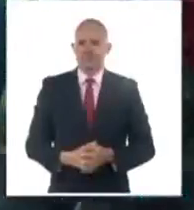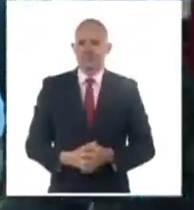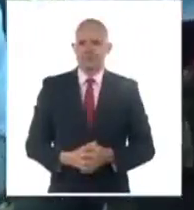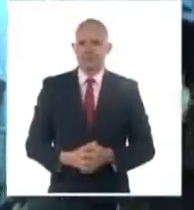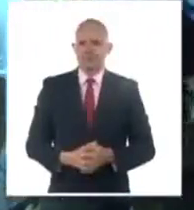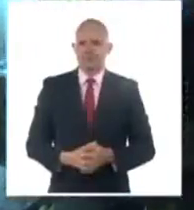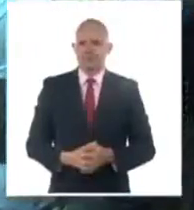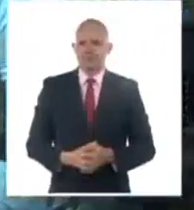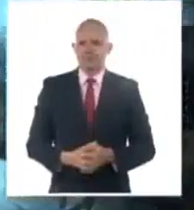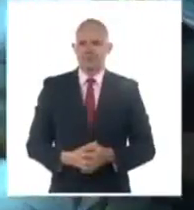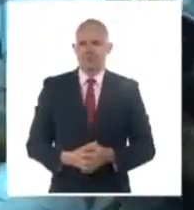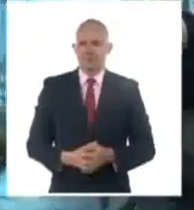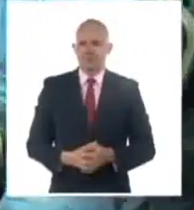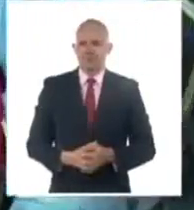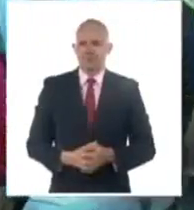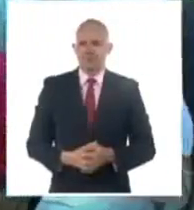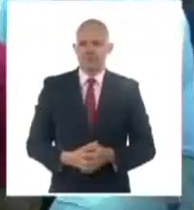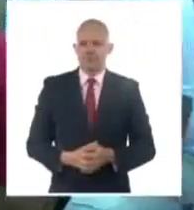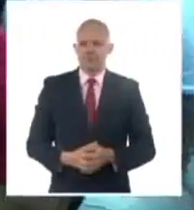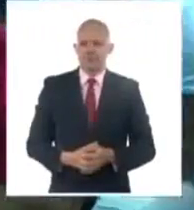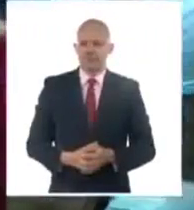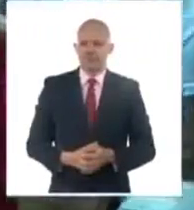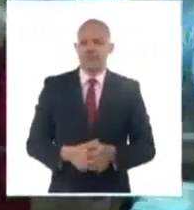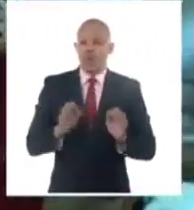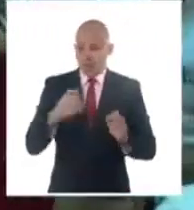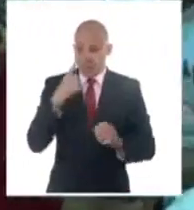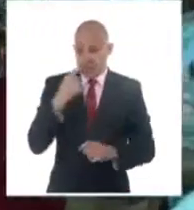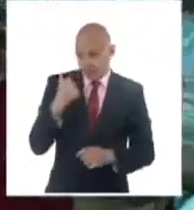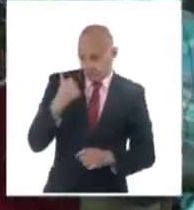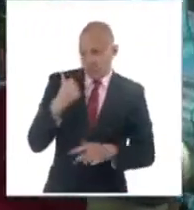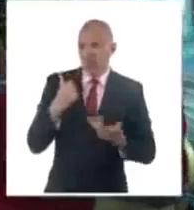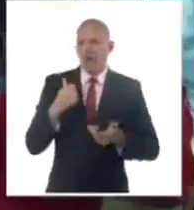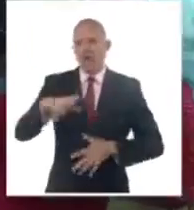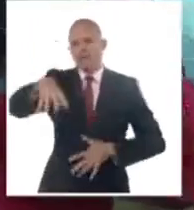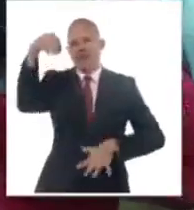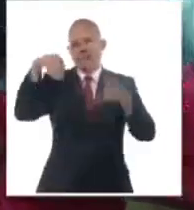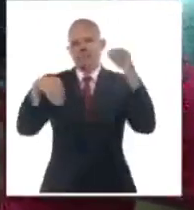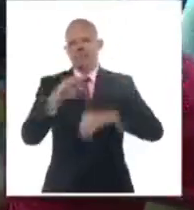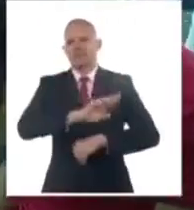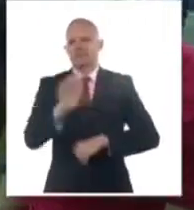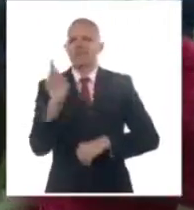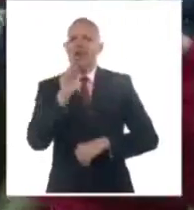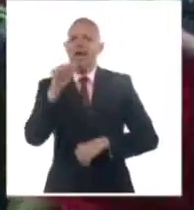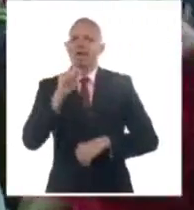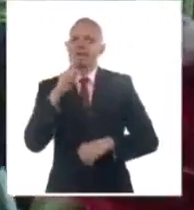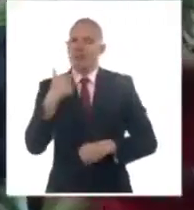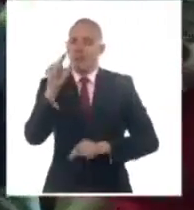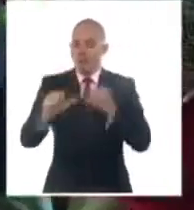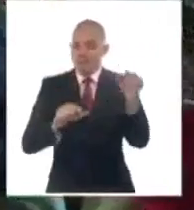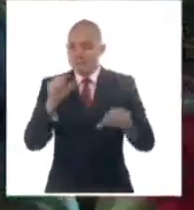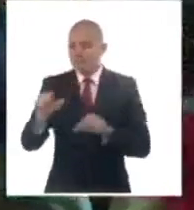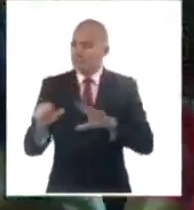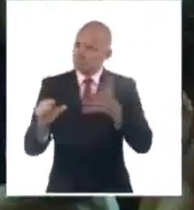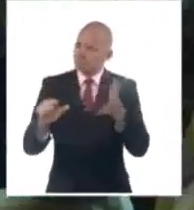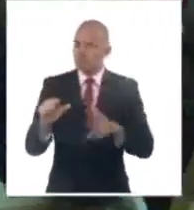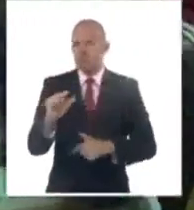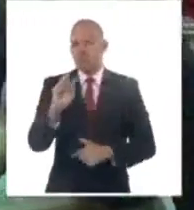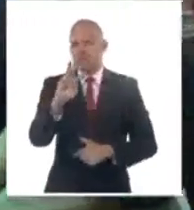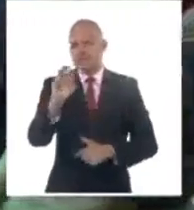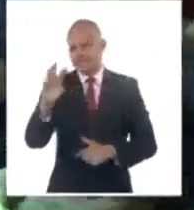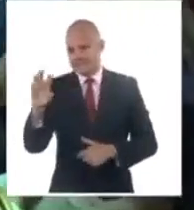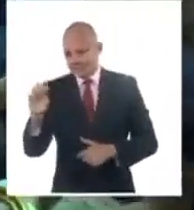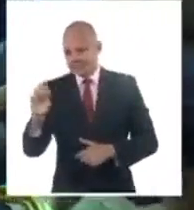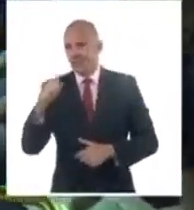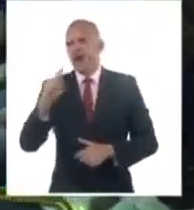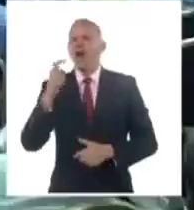El Salón Portocarrero del Palacio de la Revolución vibró este lunes con el amor y la solidaridad de cerca de 300 activistas, representantes de